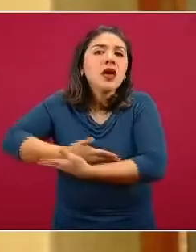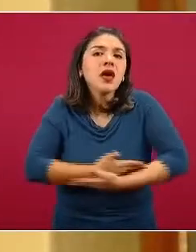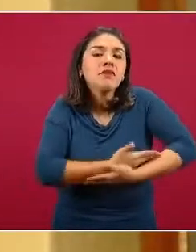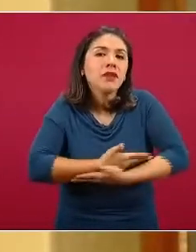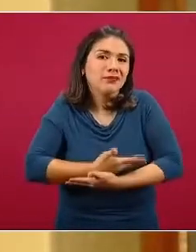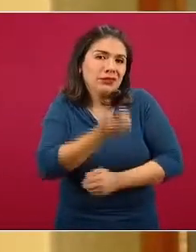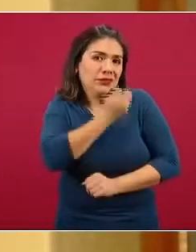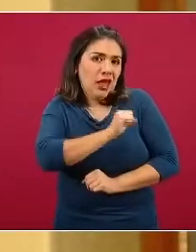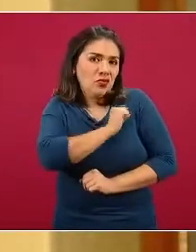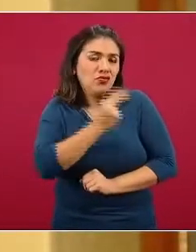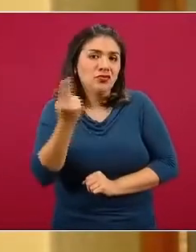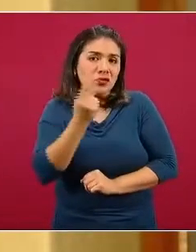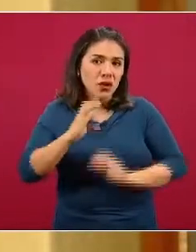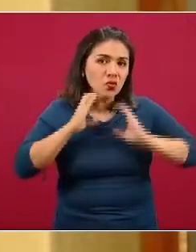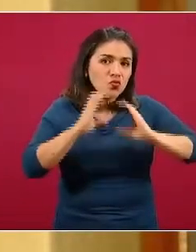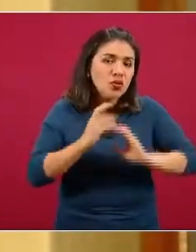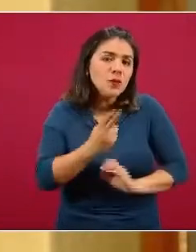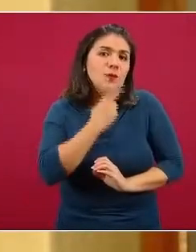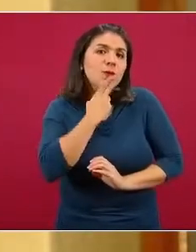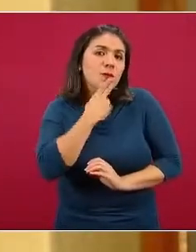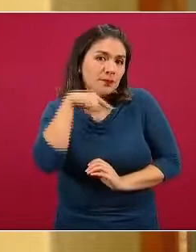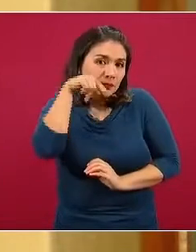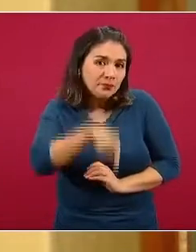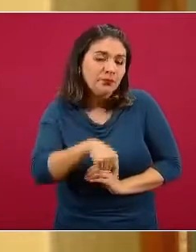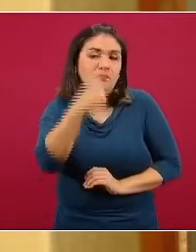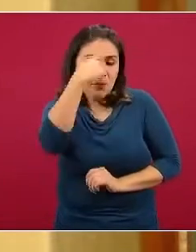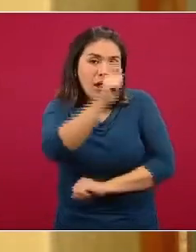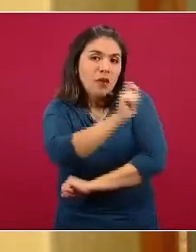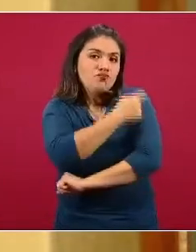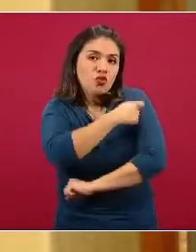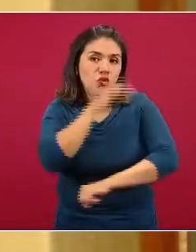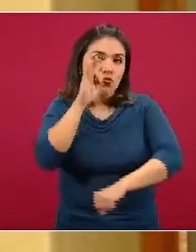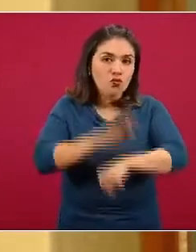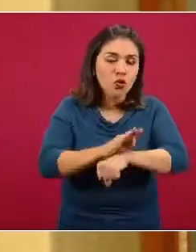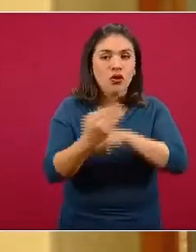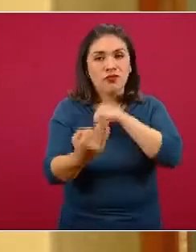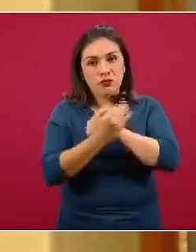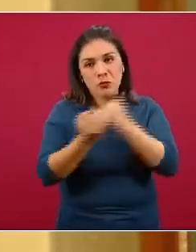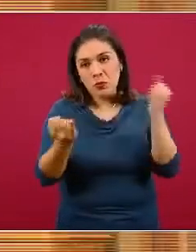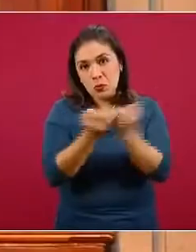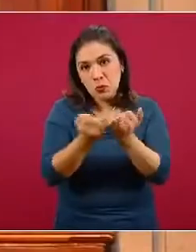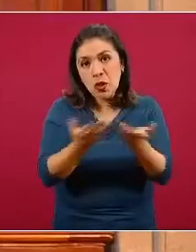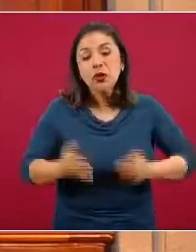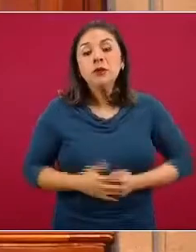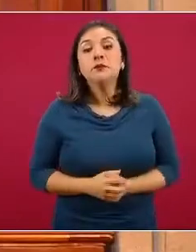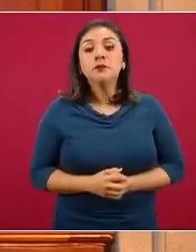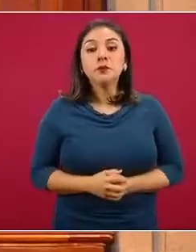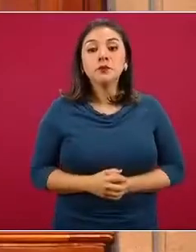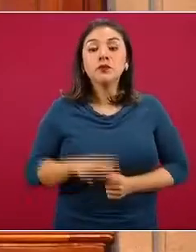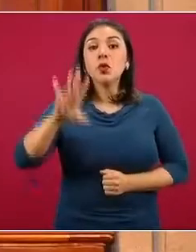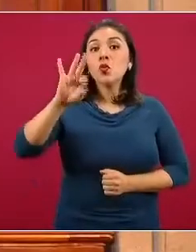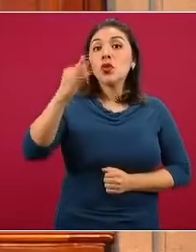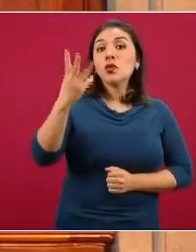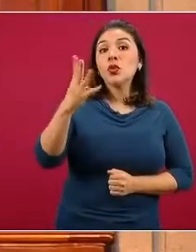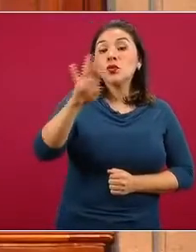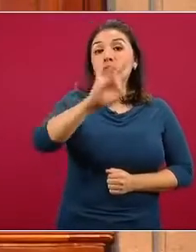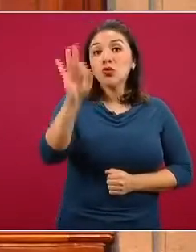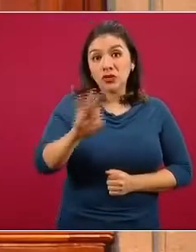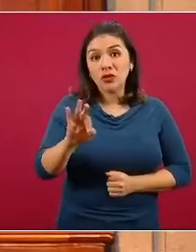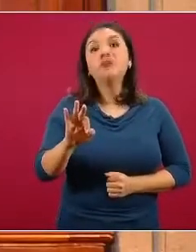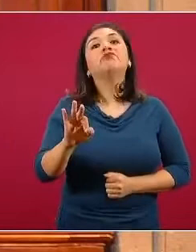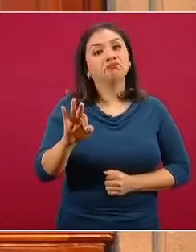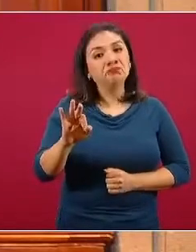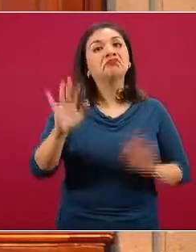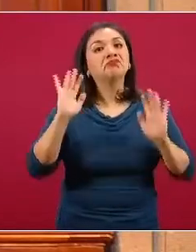la salud y la vida del niño que están en ese momento gestando. Entonces, 44%,